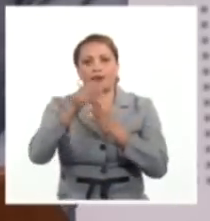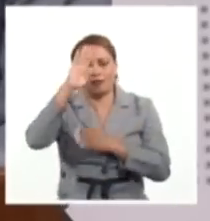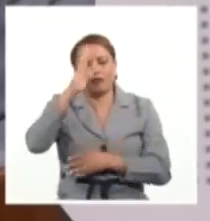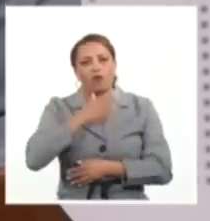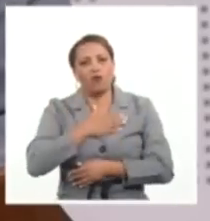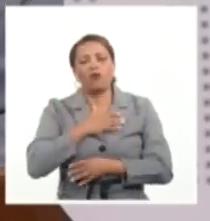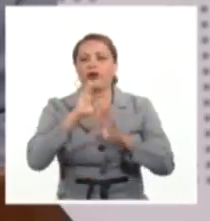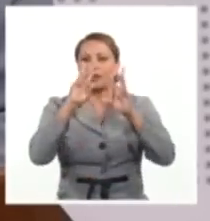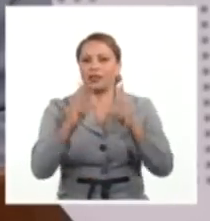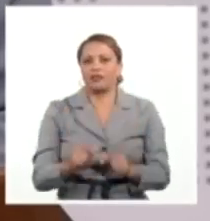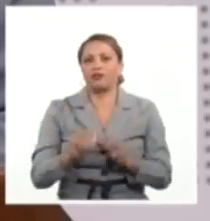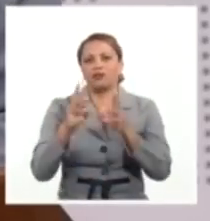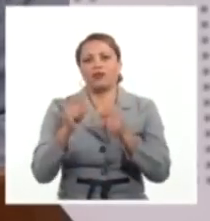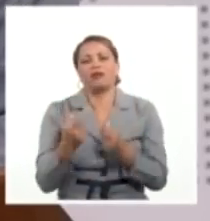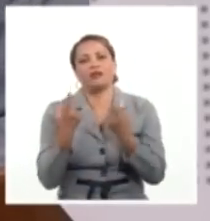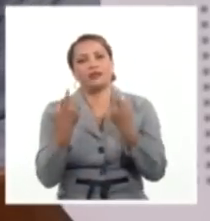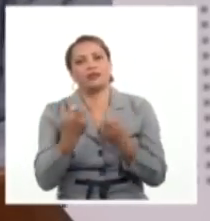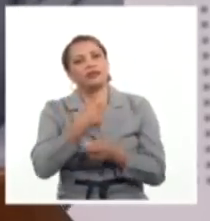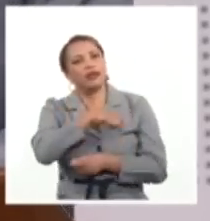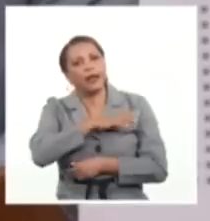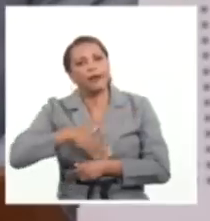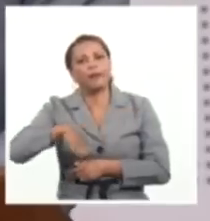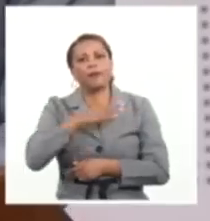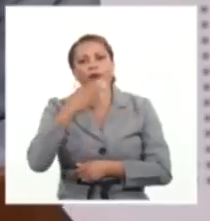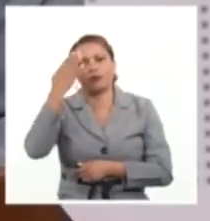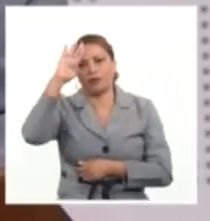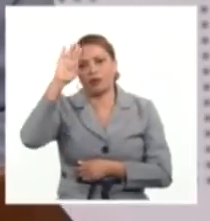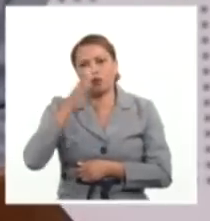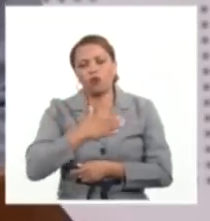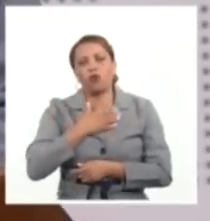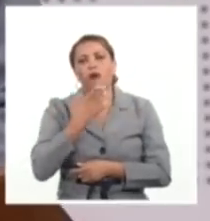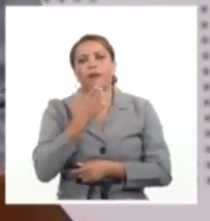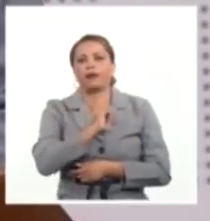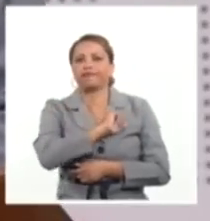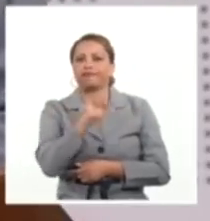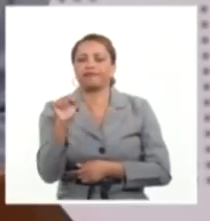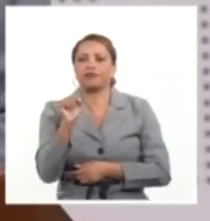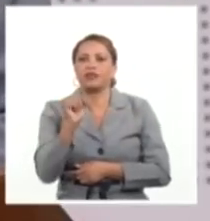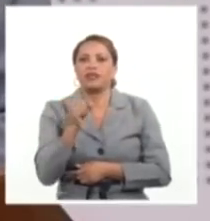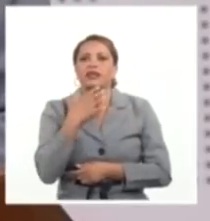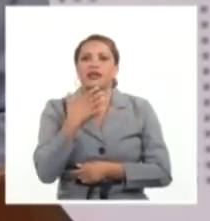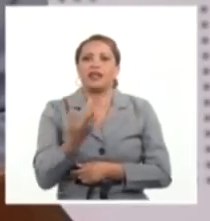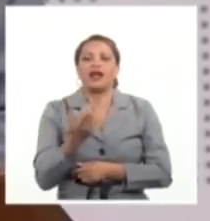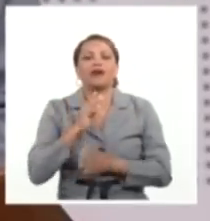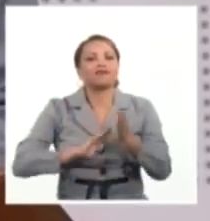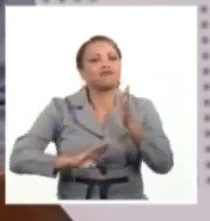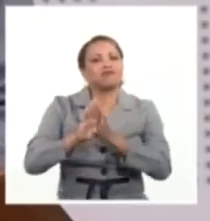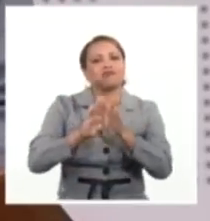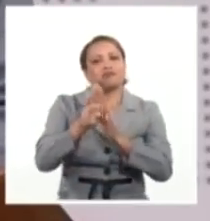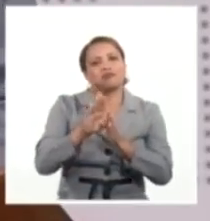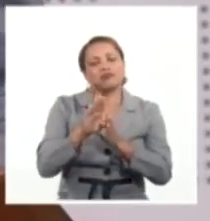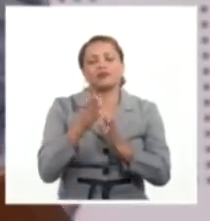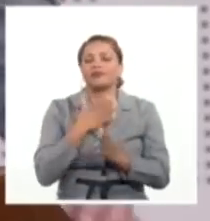los resultados que necesita el pueblo cubano para alcanzar la anhelada y esperada prosperidad.